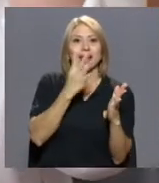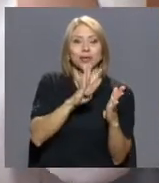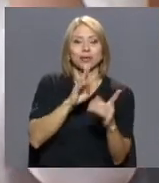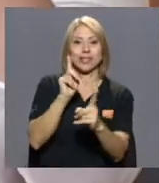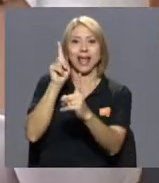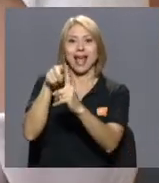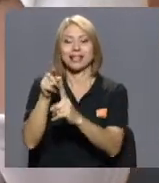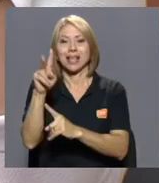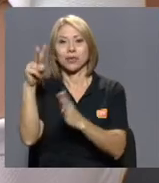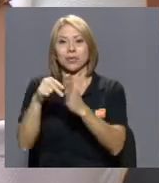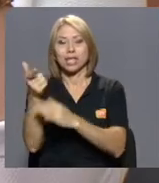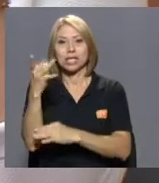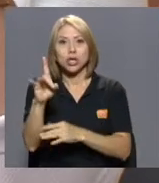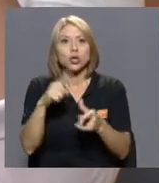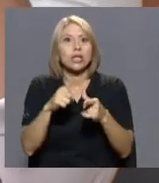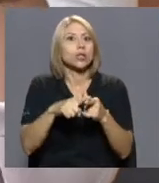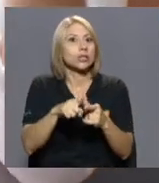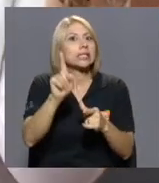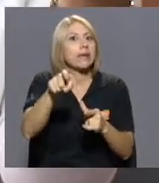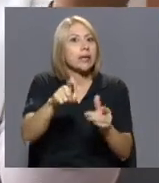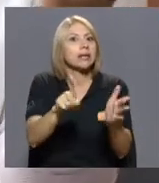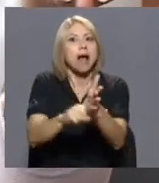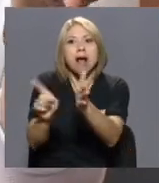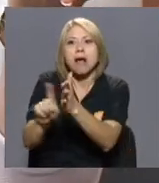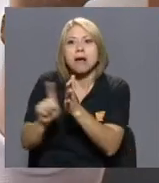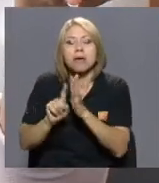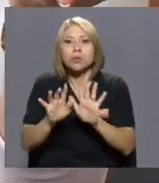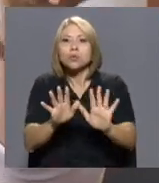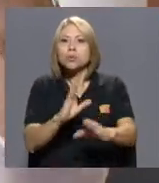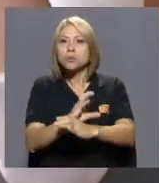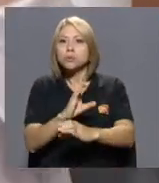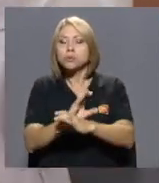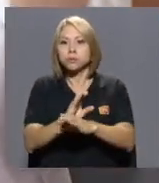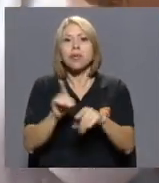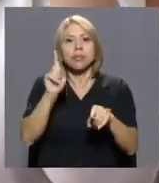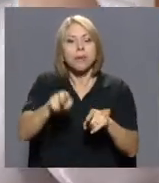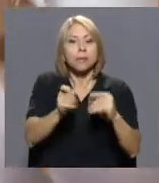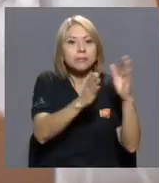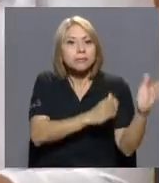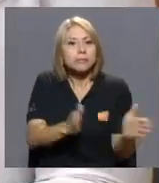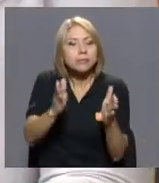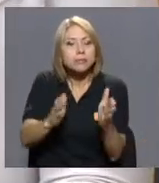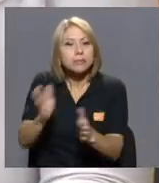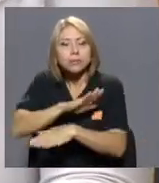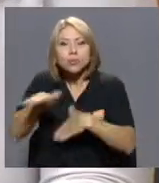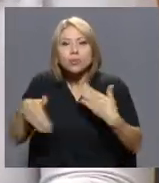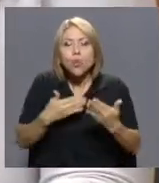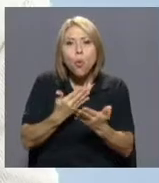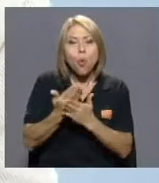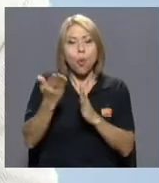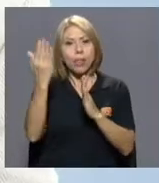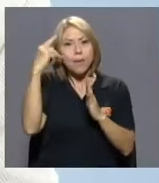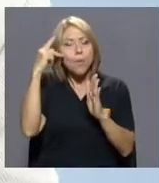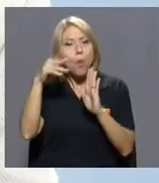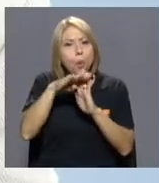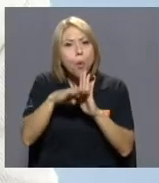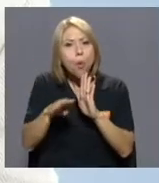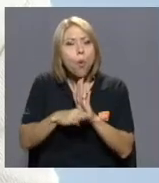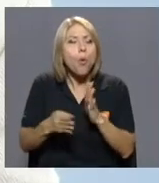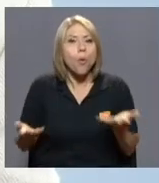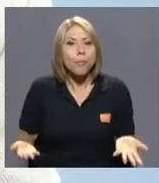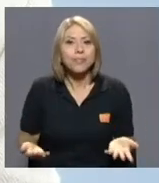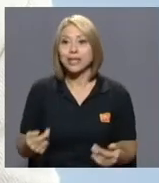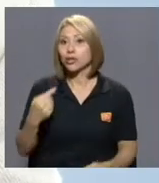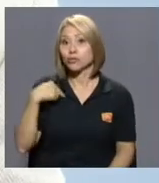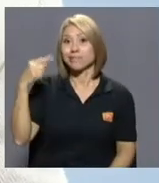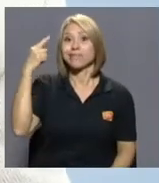unas luces rojas, digamos, que se encienden en términos de planificación, inclusive de toda la política que significa. Sí, yo pienso que con salud